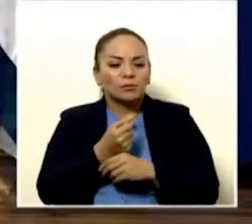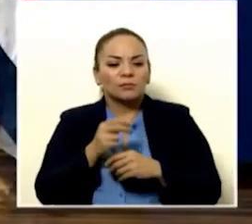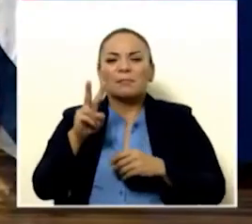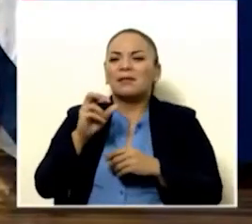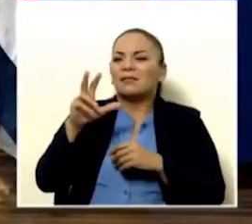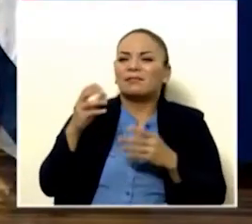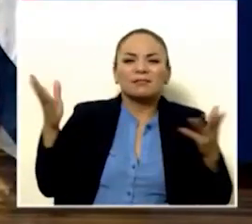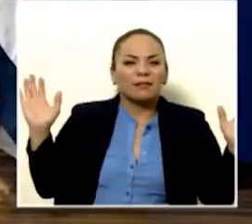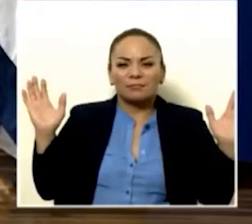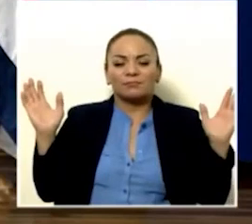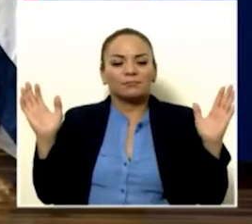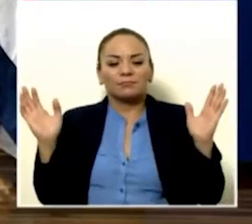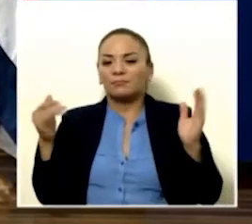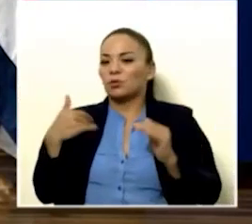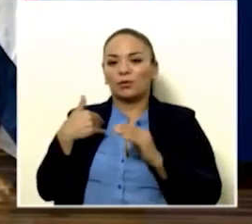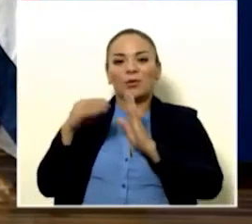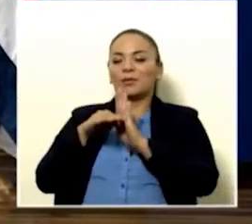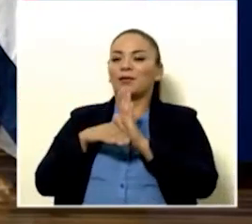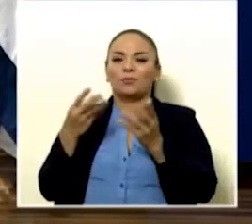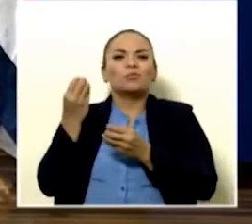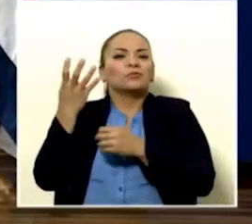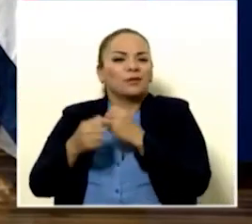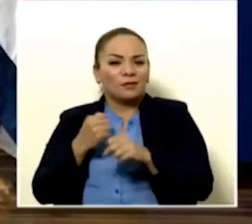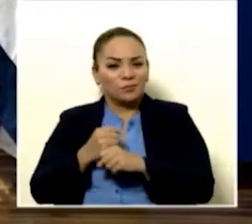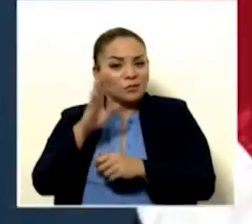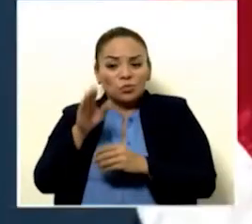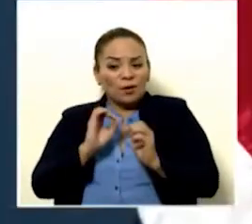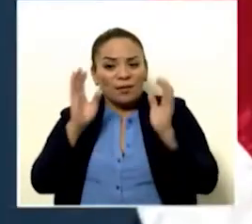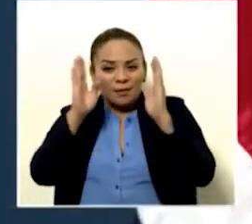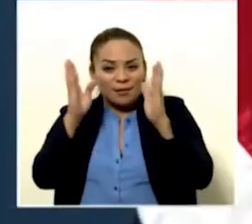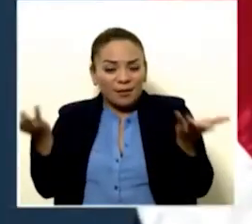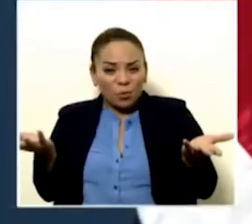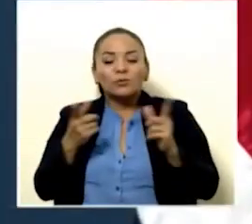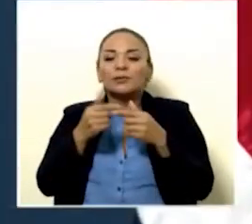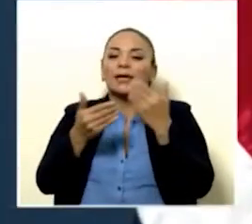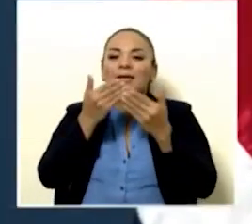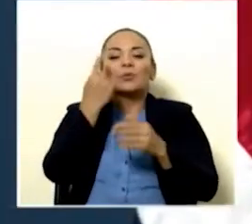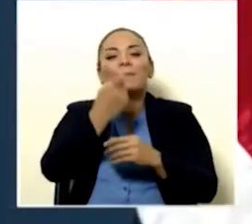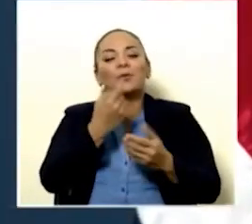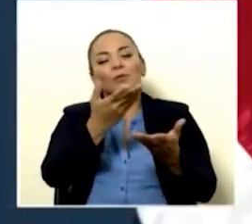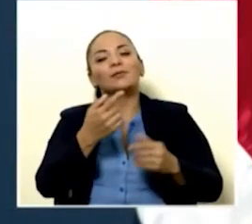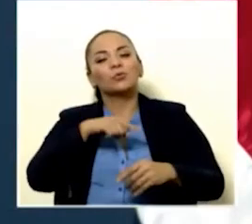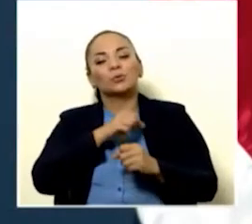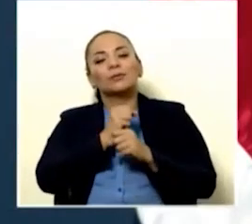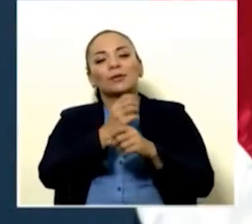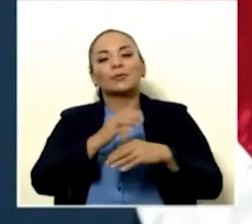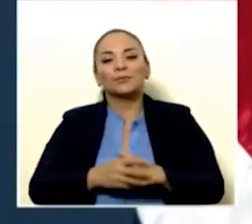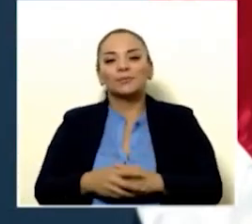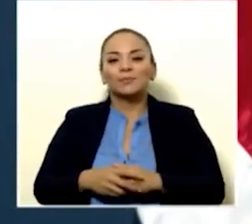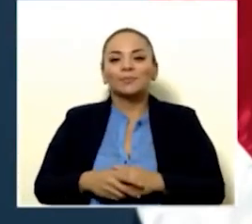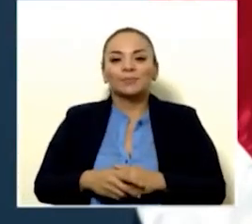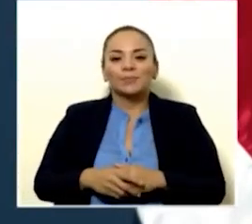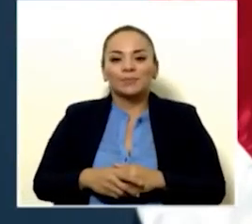¿20, 30? Yo no me acuerdo. No tengo el dato. Muchísimos años y nadie nunca le ha querido entrar. Entonces le agradezco la pregunta, eso es lo que estamos haciendo.